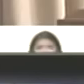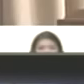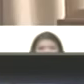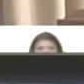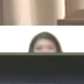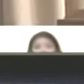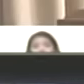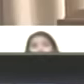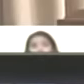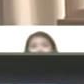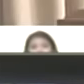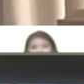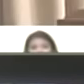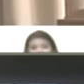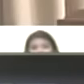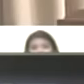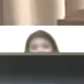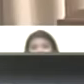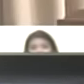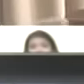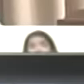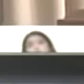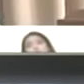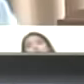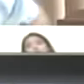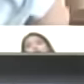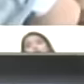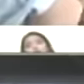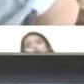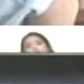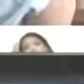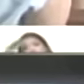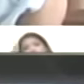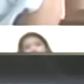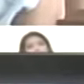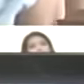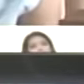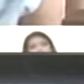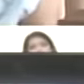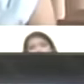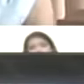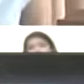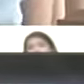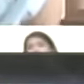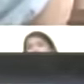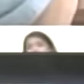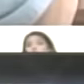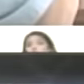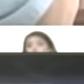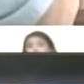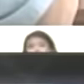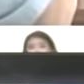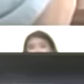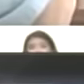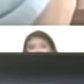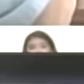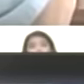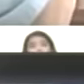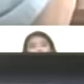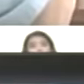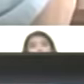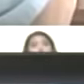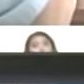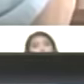el incendio, bueno, estamos rogando al Señor que trabajen. Es un incendio, como le dije yo, de grandes dimensiones, todavía está encendido,